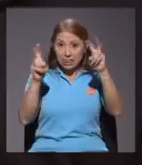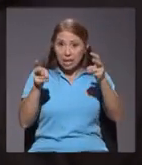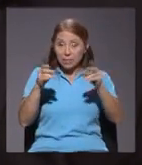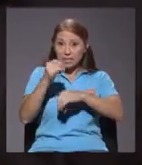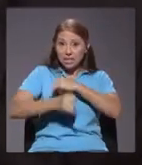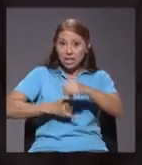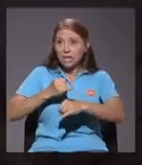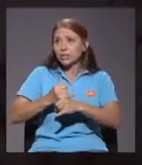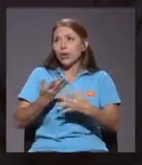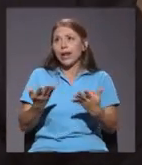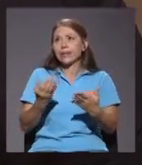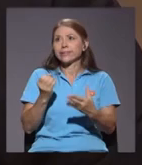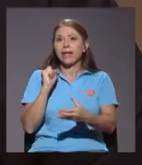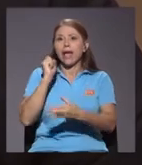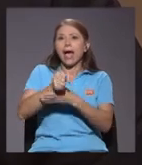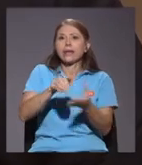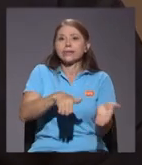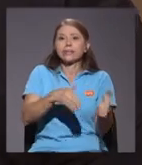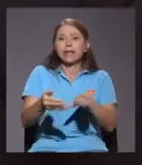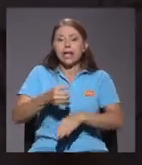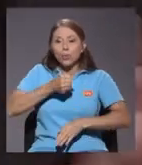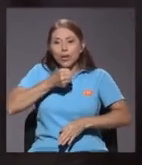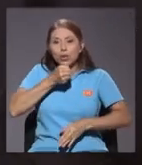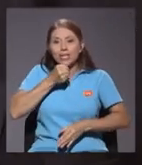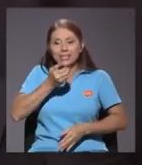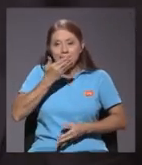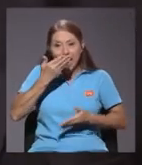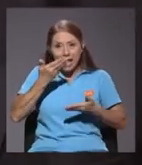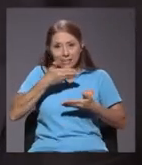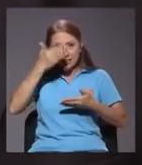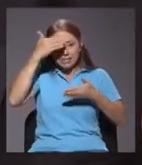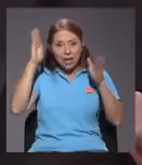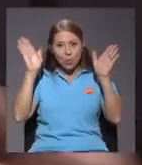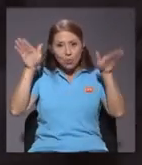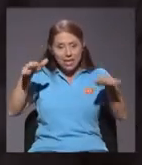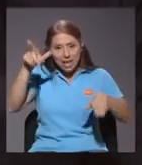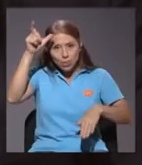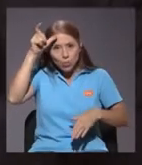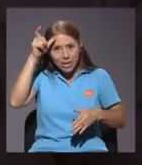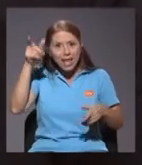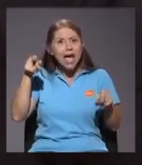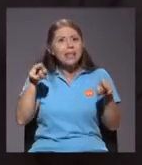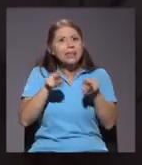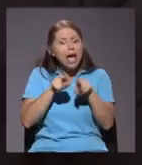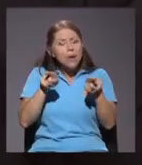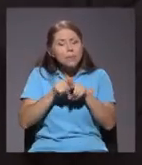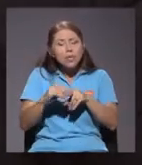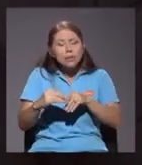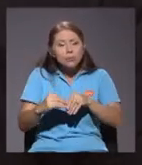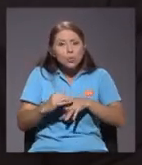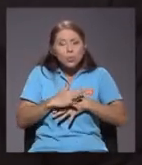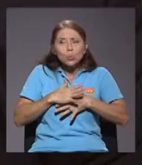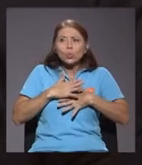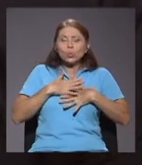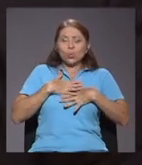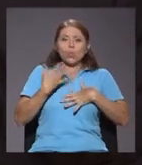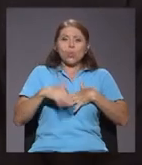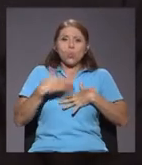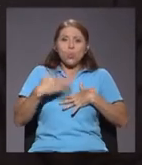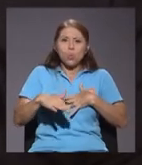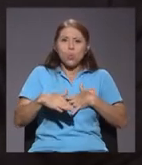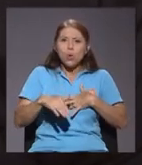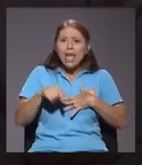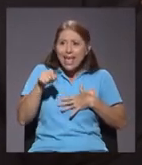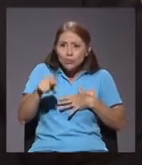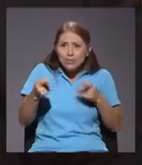asesinato del periodista saudí en turquía toca las fibras más sensibles y nos permite pensar que eso